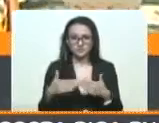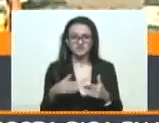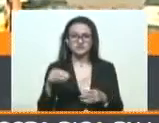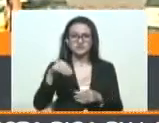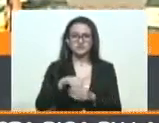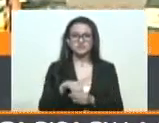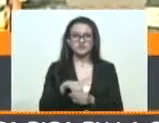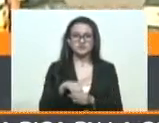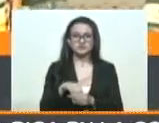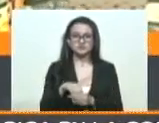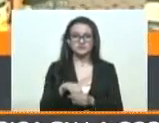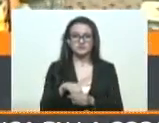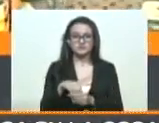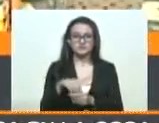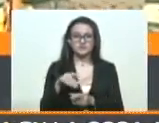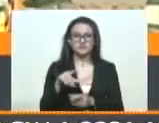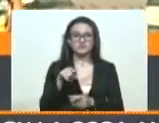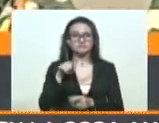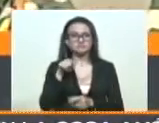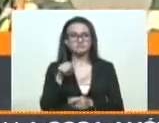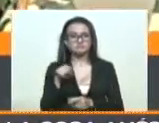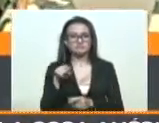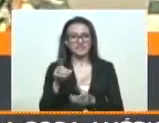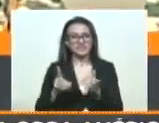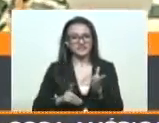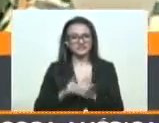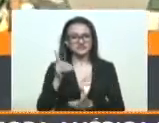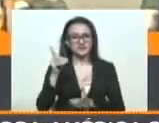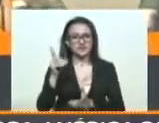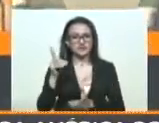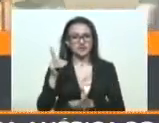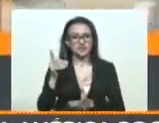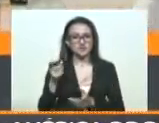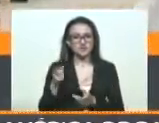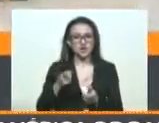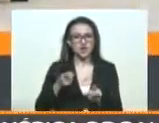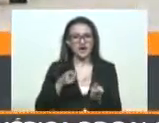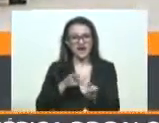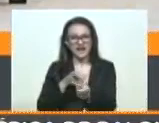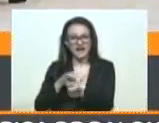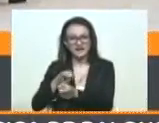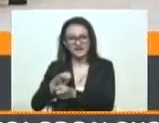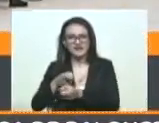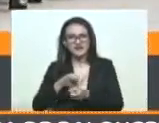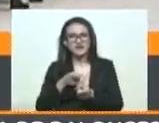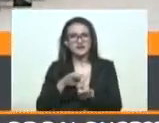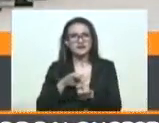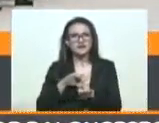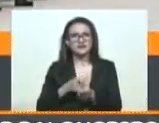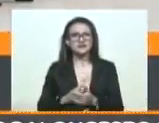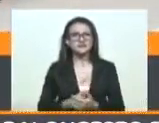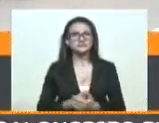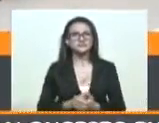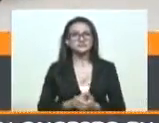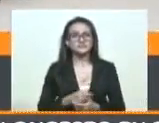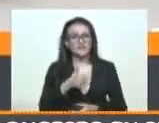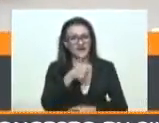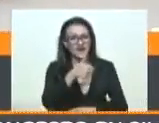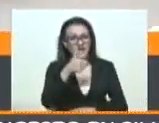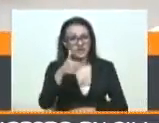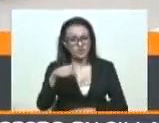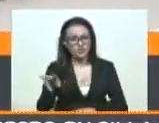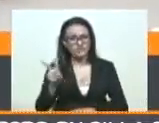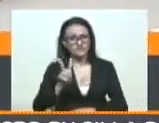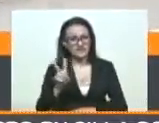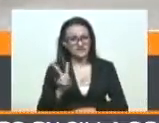de la periodización y surgimiento del desarrollo de la guerra. De tal manera de poder asignar a cada compatriota